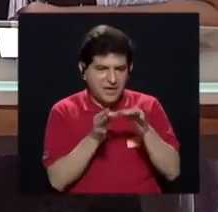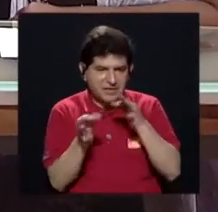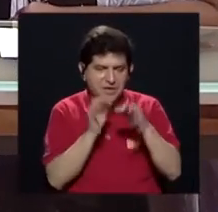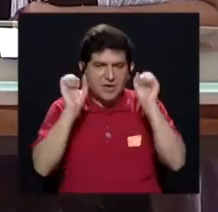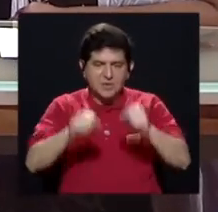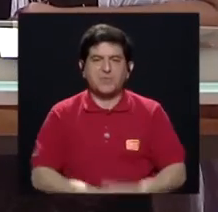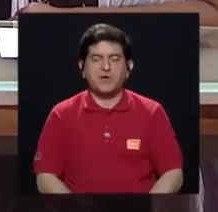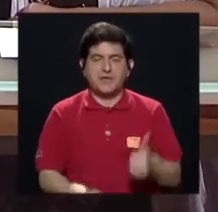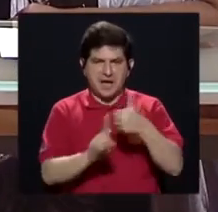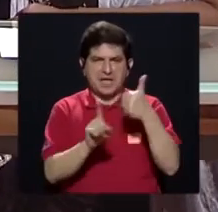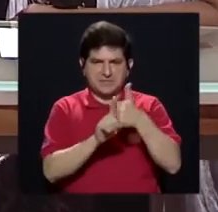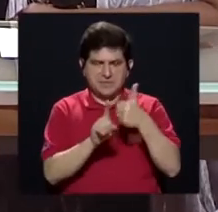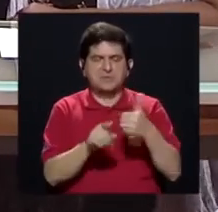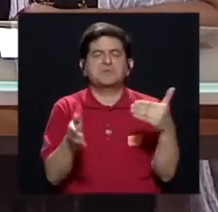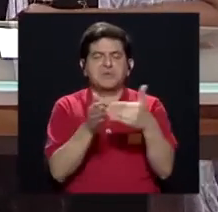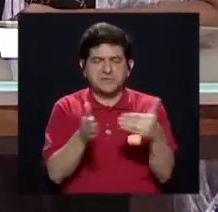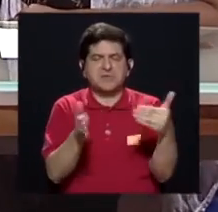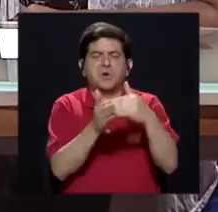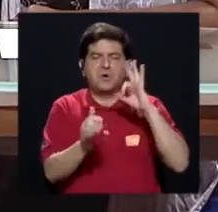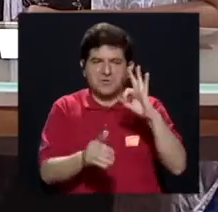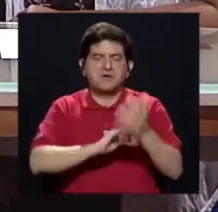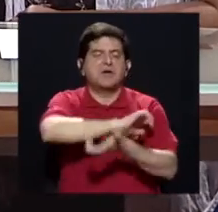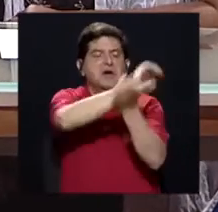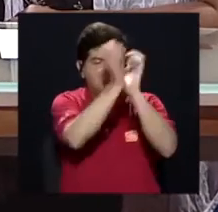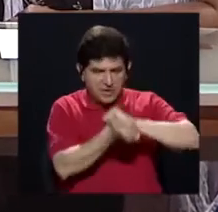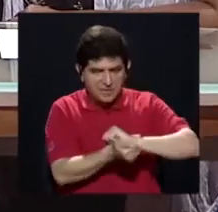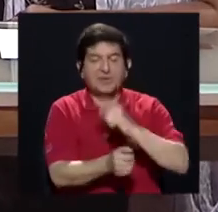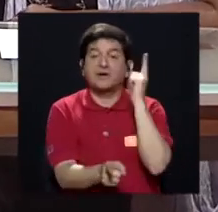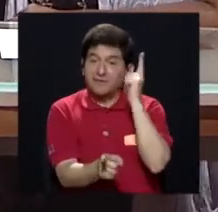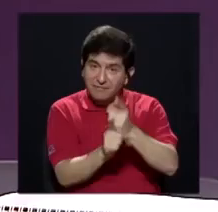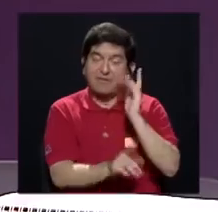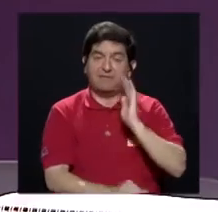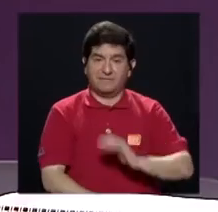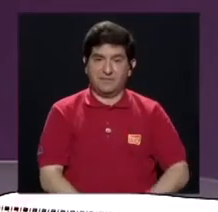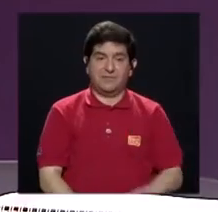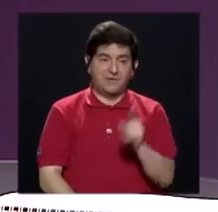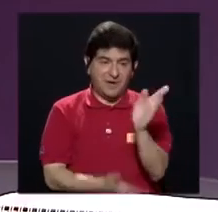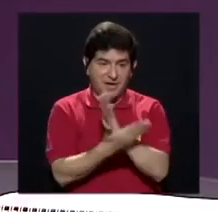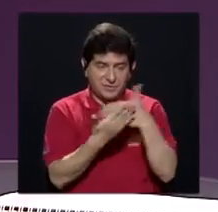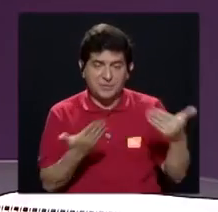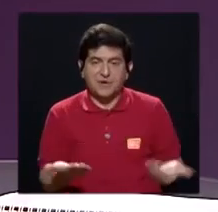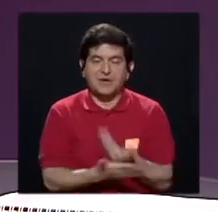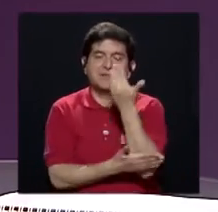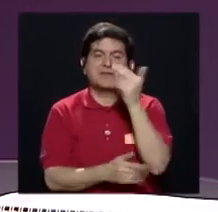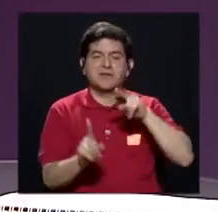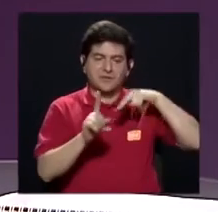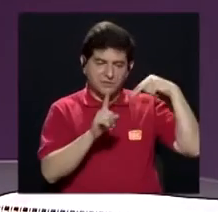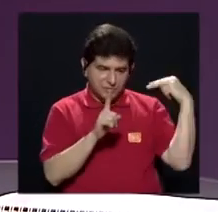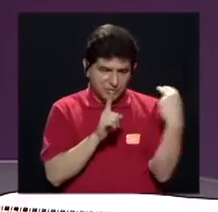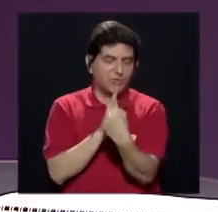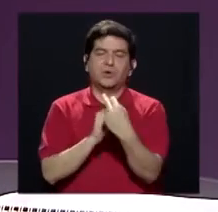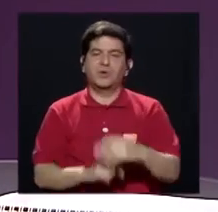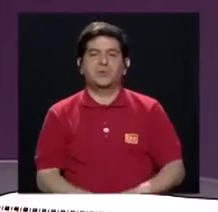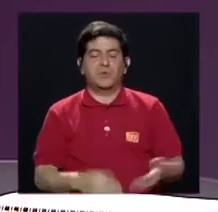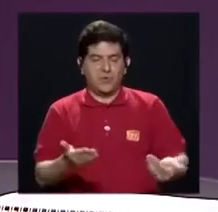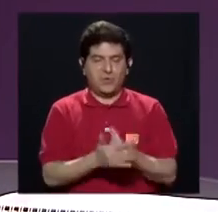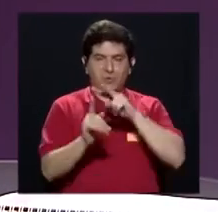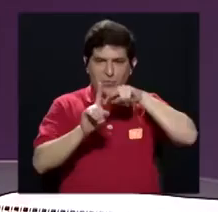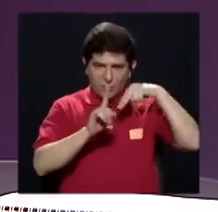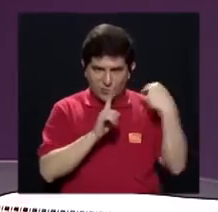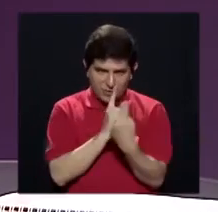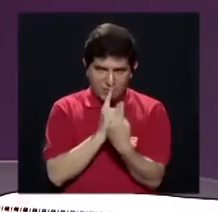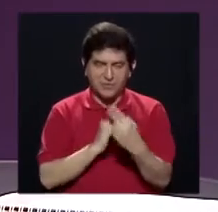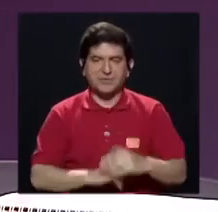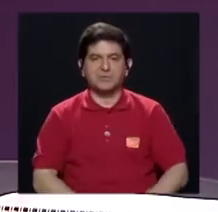pueden regenerar a sí mismas y cambiar. Exactamente. Bueno, ese es parte del nuevo paradigma, porque en el nuevo paradigma se ve